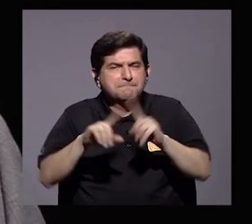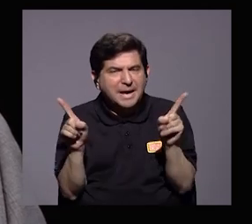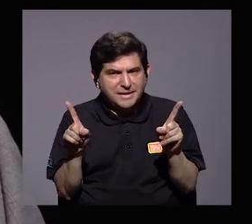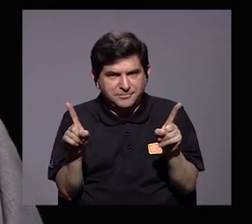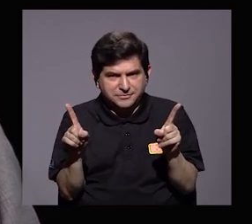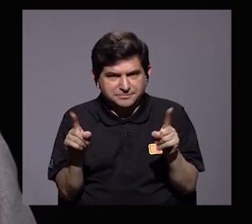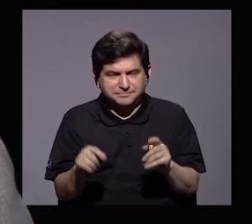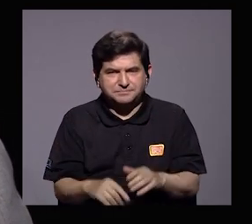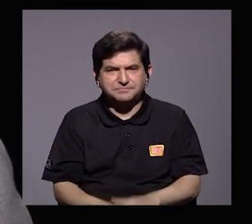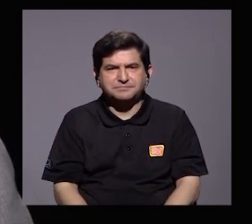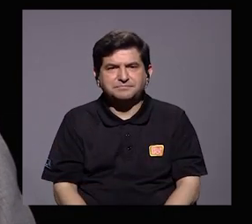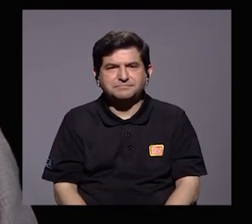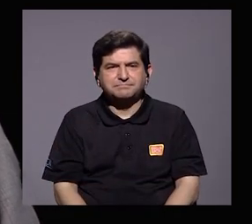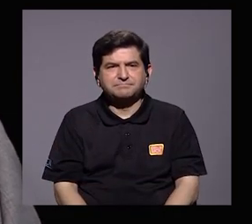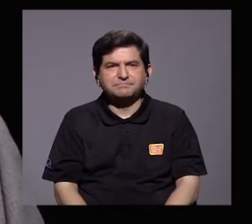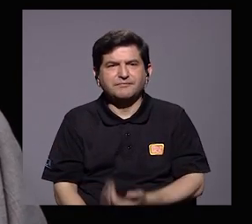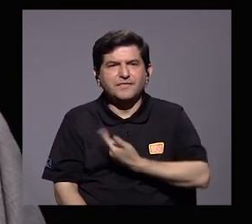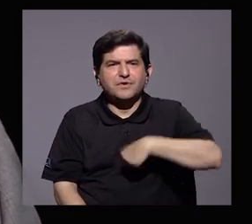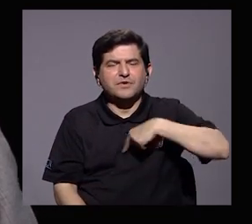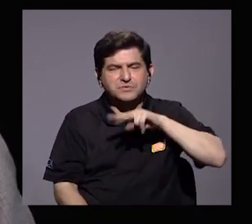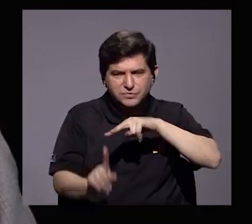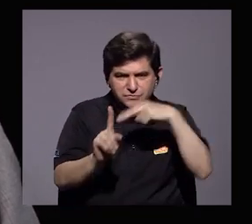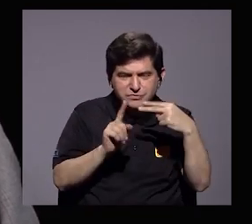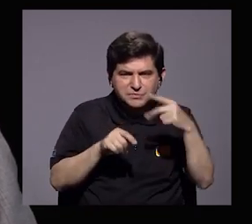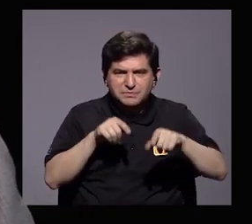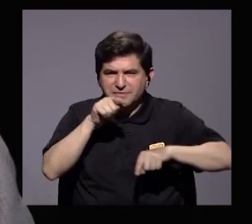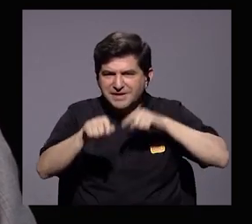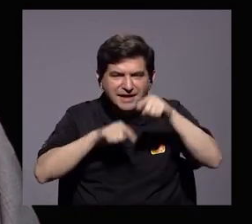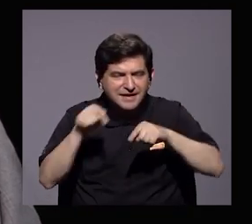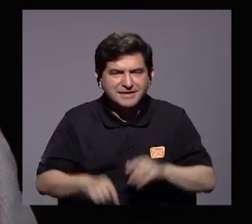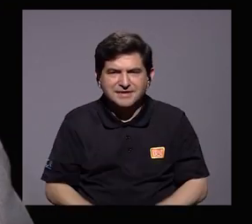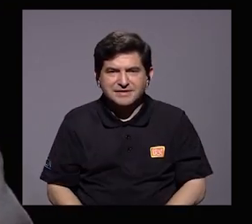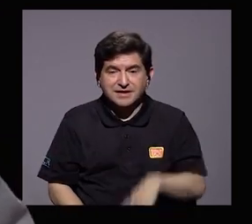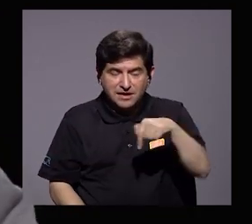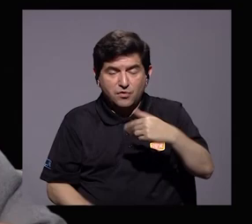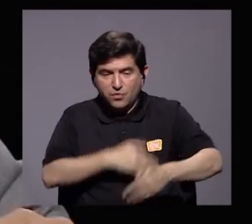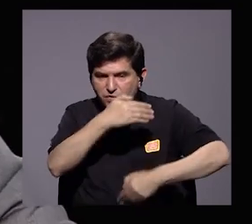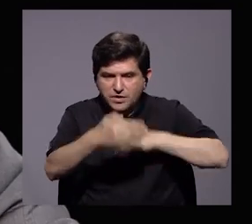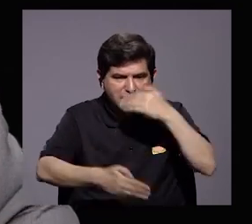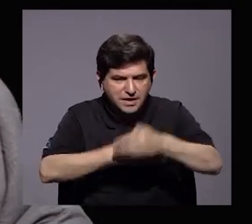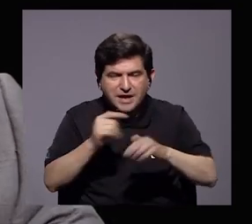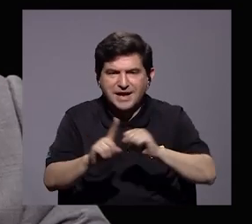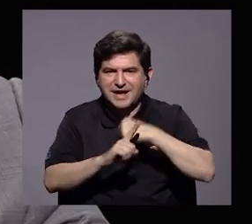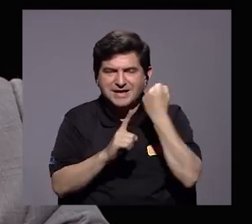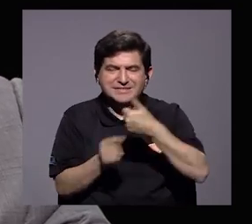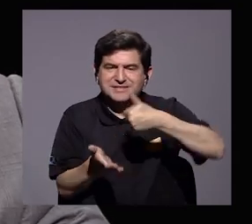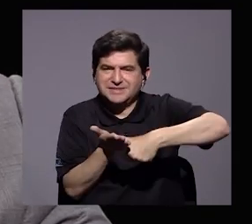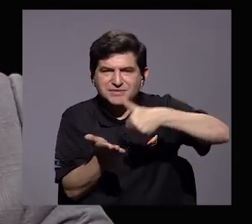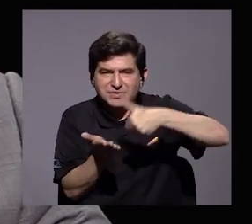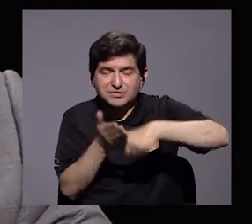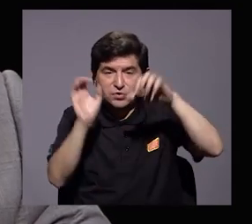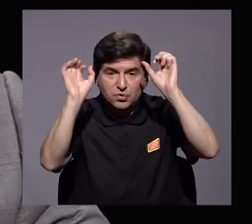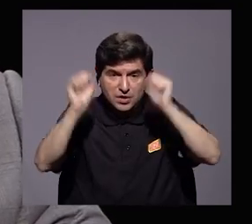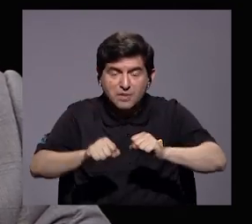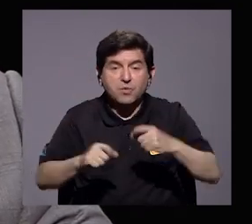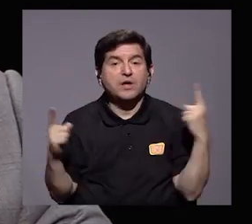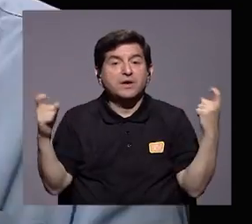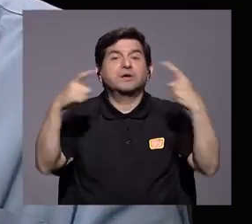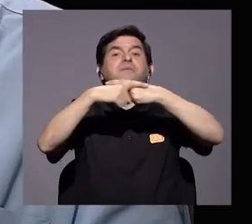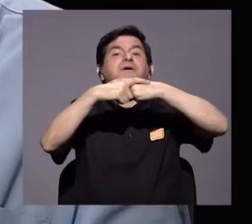como podemos mirar críticamente la hoja de ruta hoy ante un panorama electoral que podría resultar